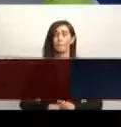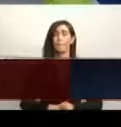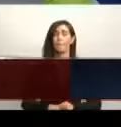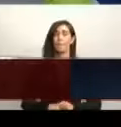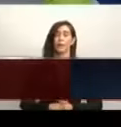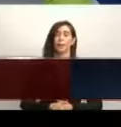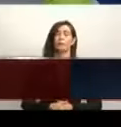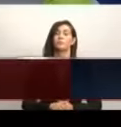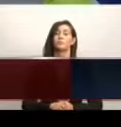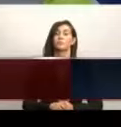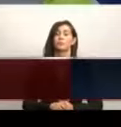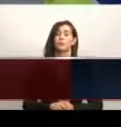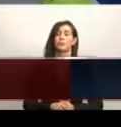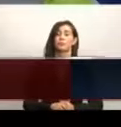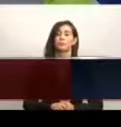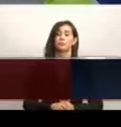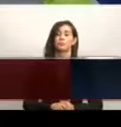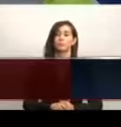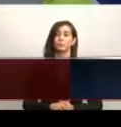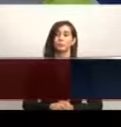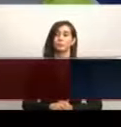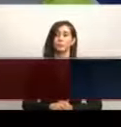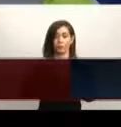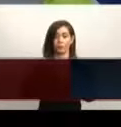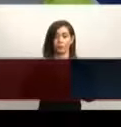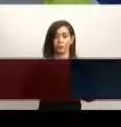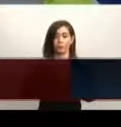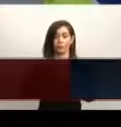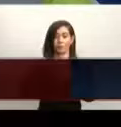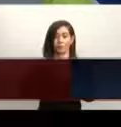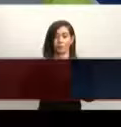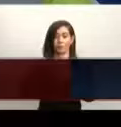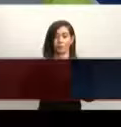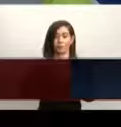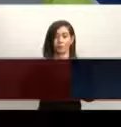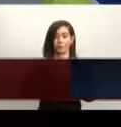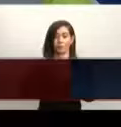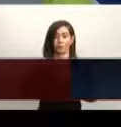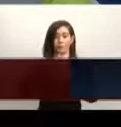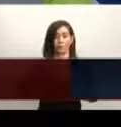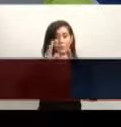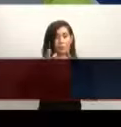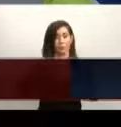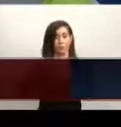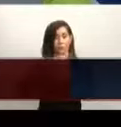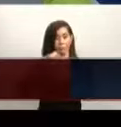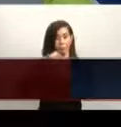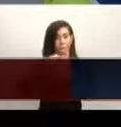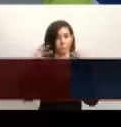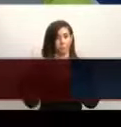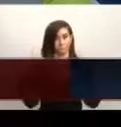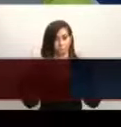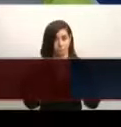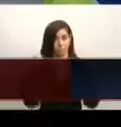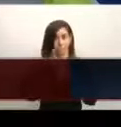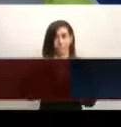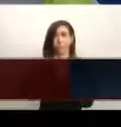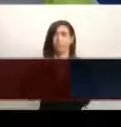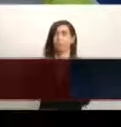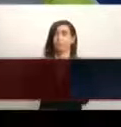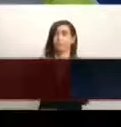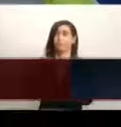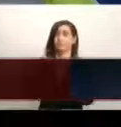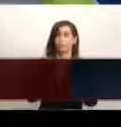ministerio. Estamos llamando a las direcciones provinciales de salud, a los hospitales,